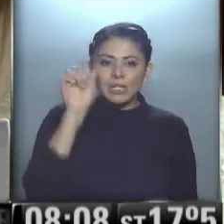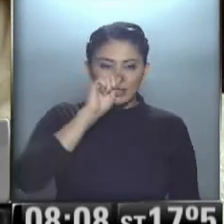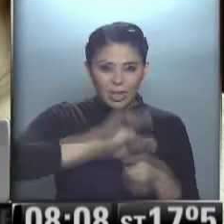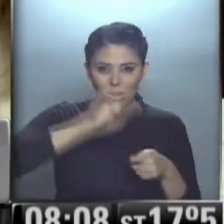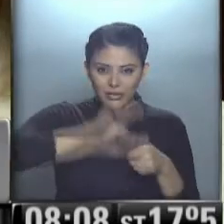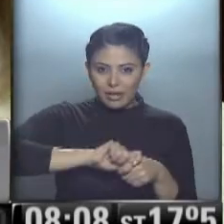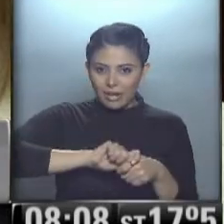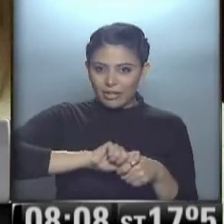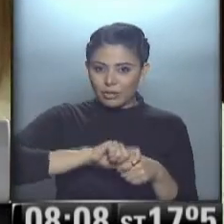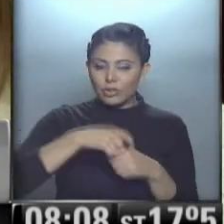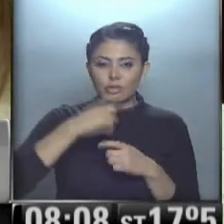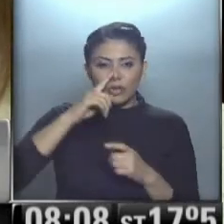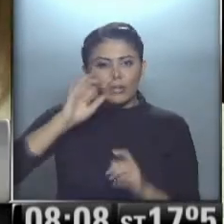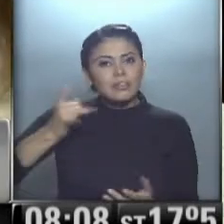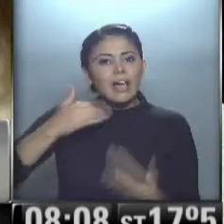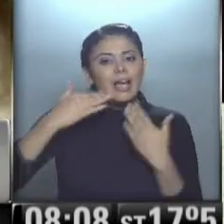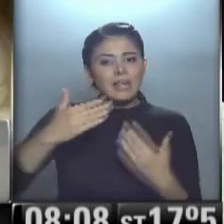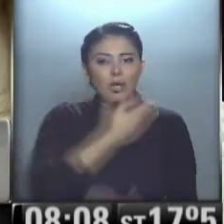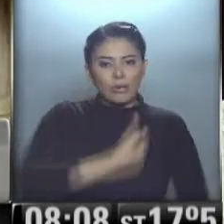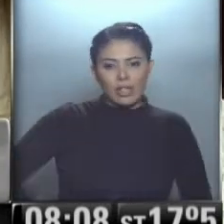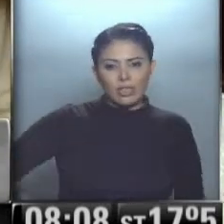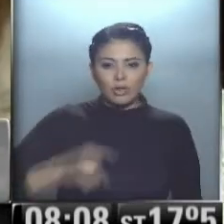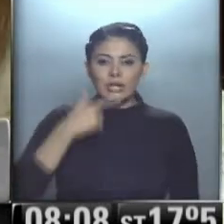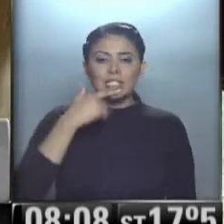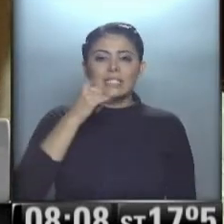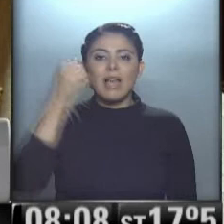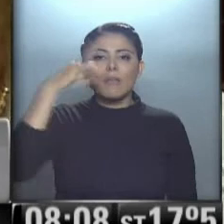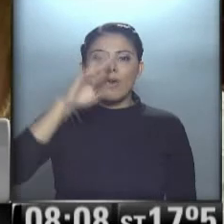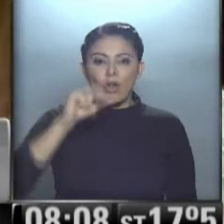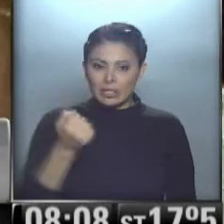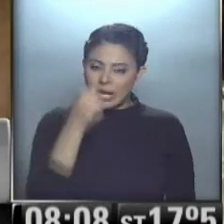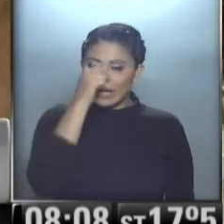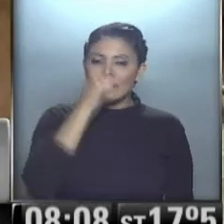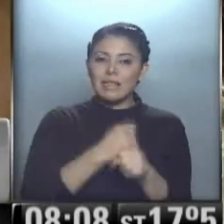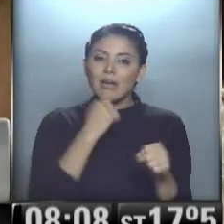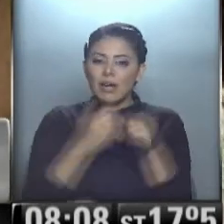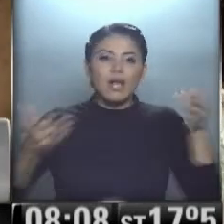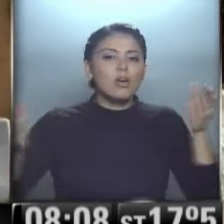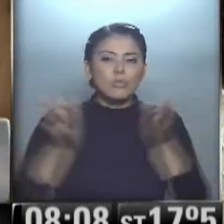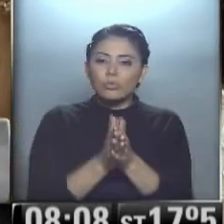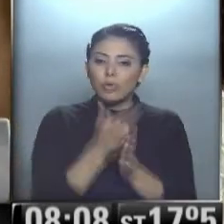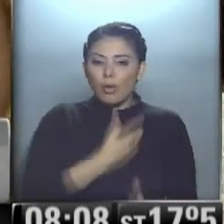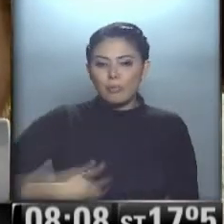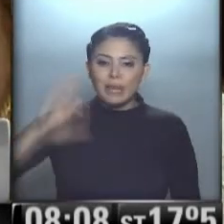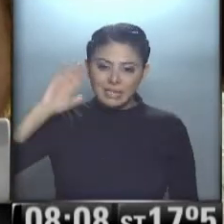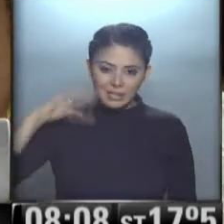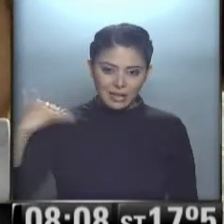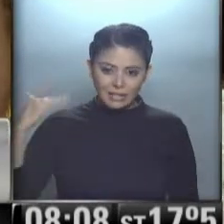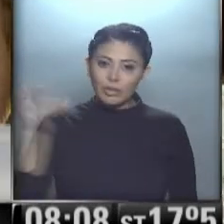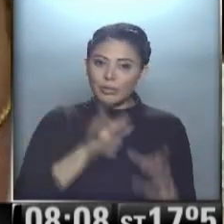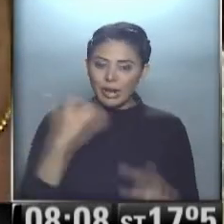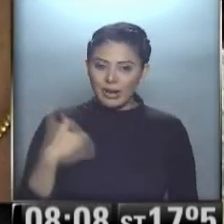estero lo experimenta de la mano del gobernador zamora que trabaja en estrecha colaboración con la presidenta de los